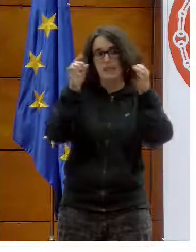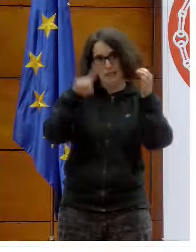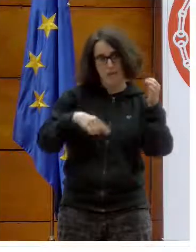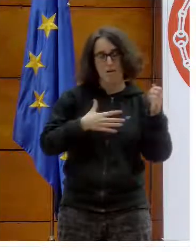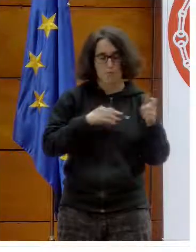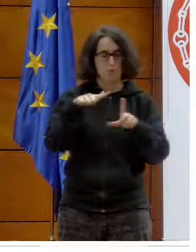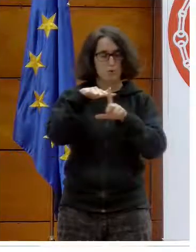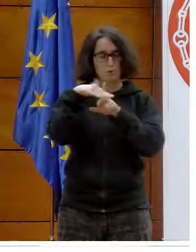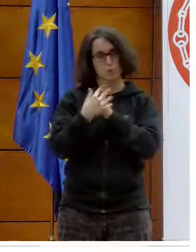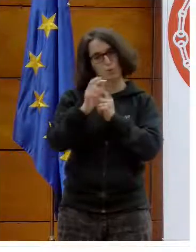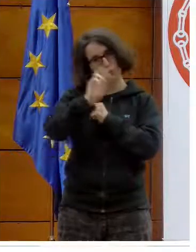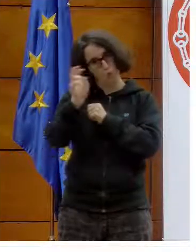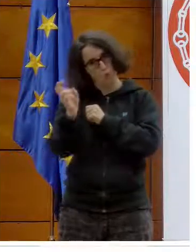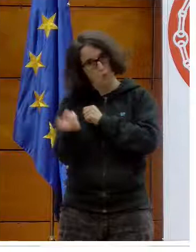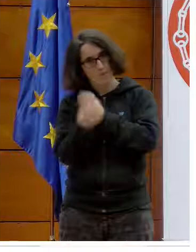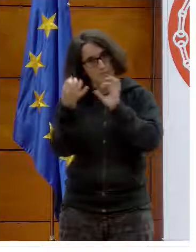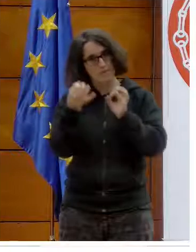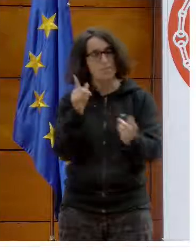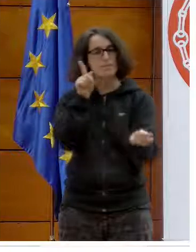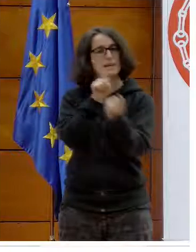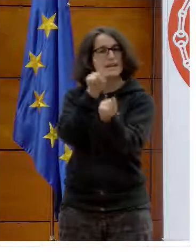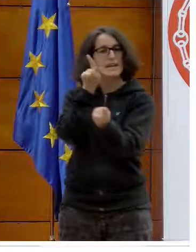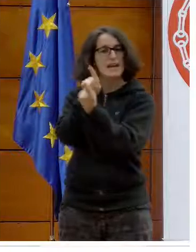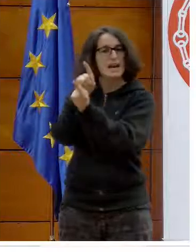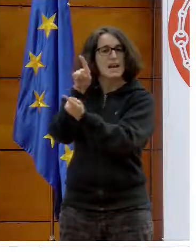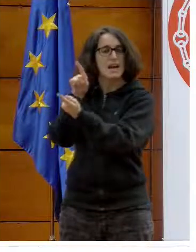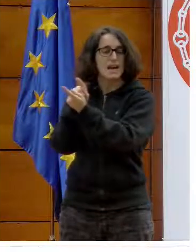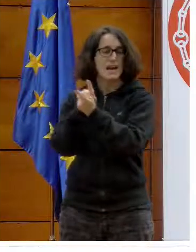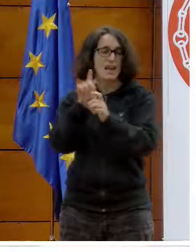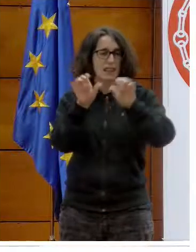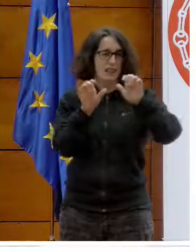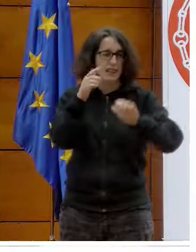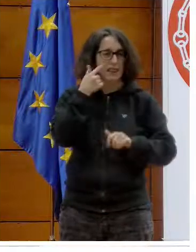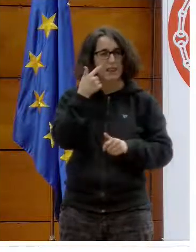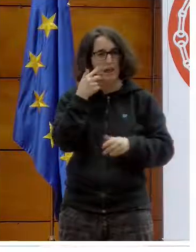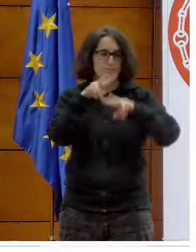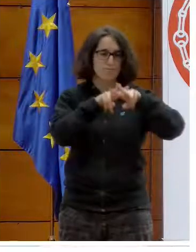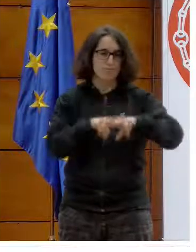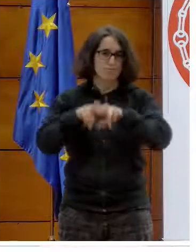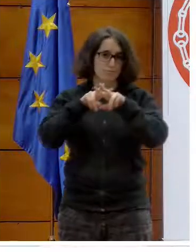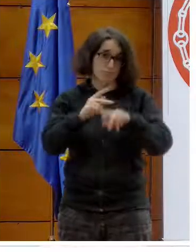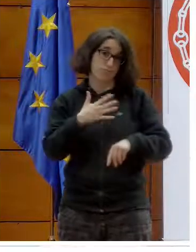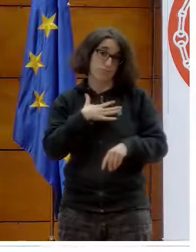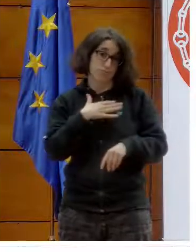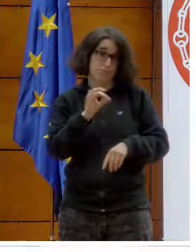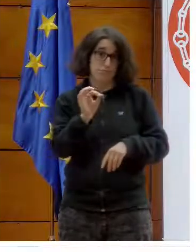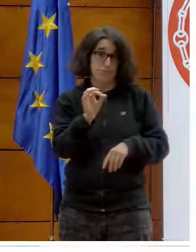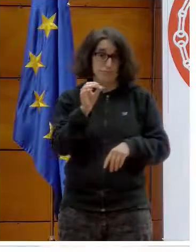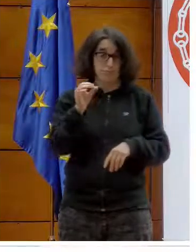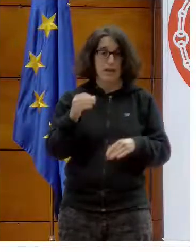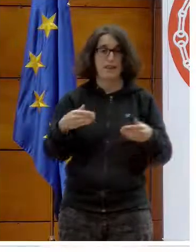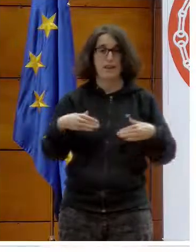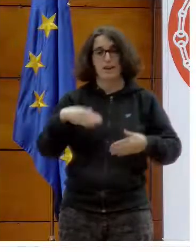que deberemos valorar de manera individualizada. Puede haber algunos déficits de las funciones cognitivas